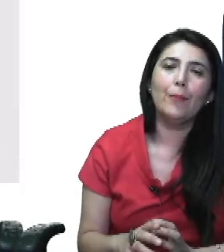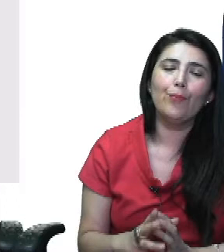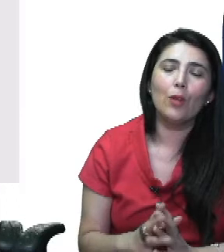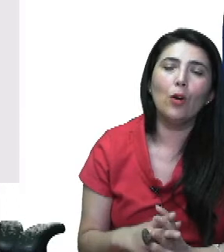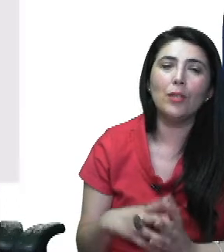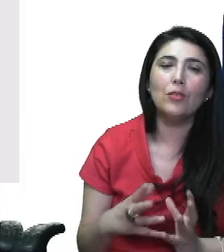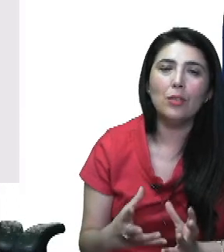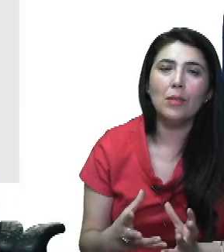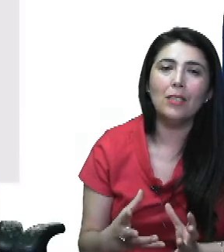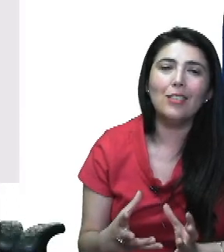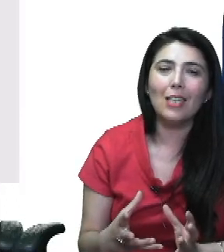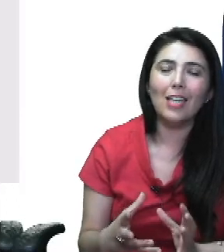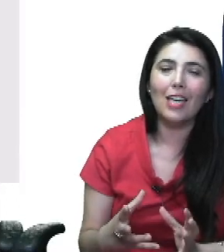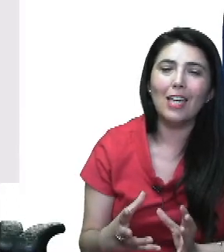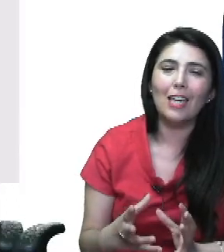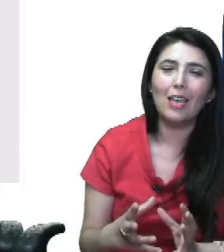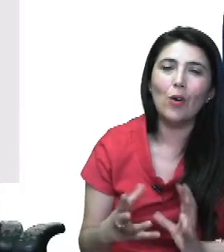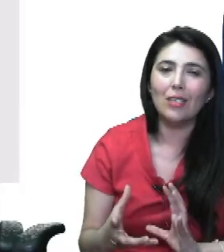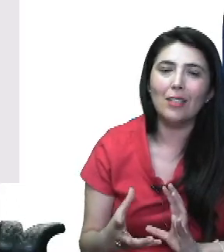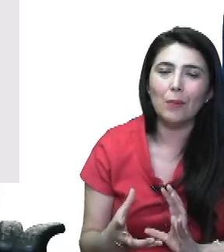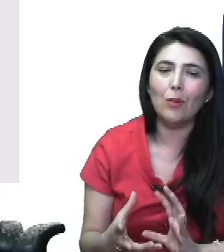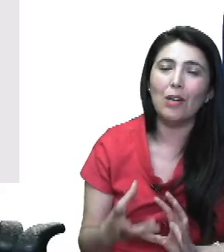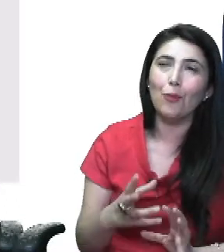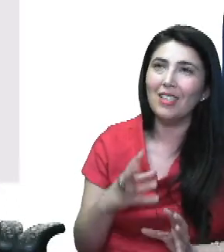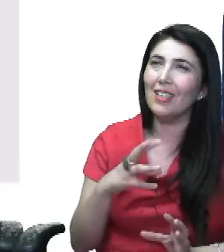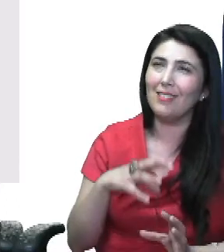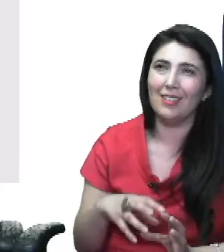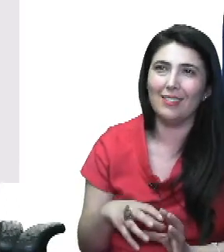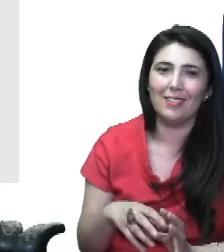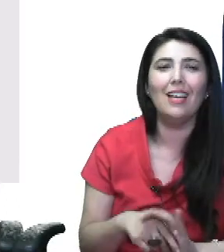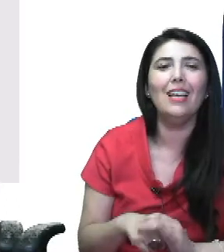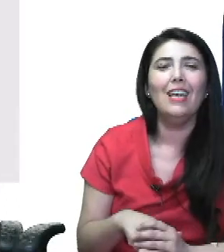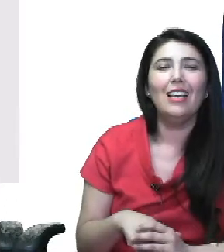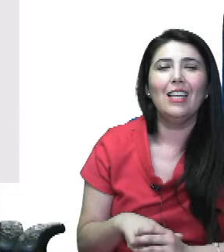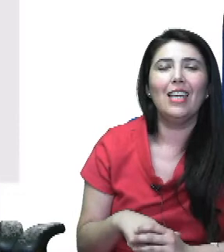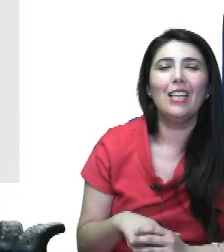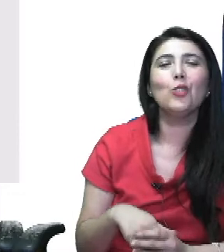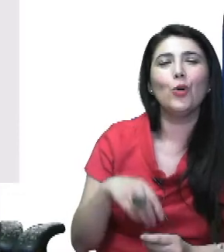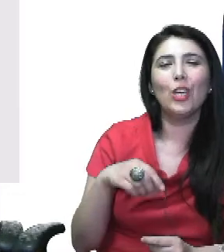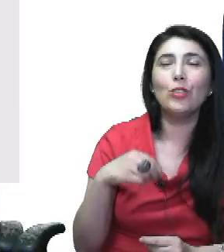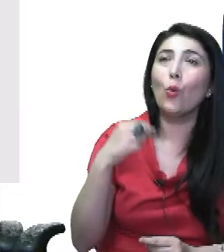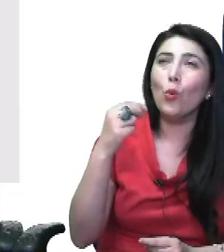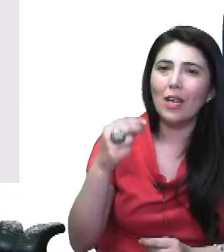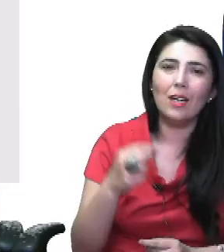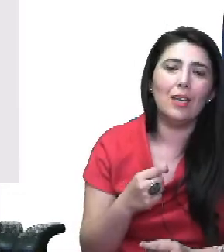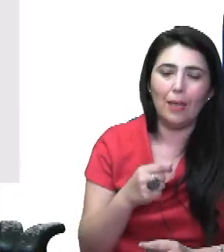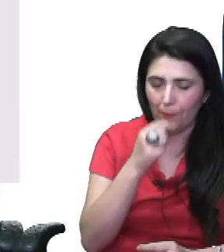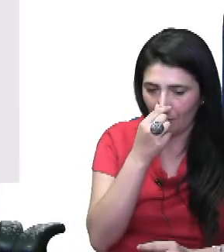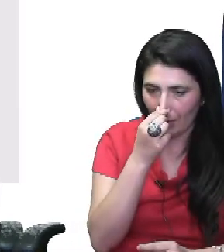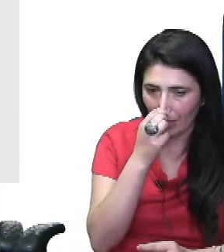una comprensión bien interesante que ellos hacen respecto de las fuentes de estrés, ¿ya? Y de hecho ellos